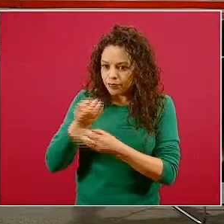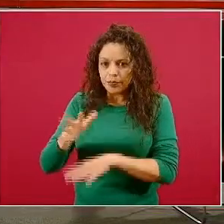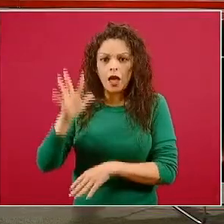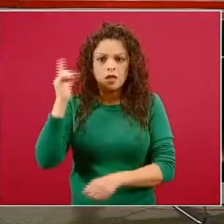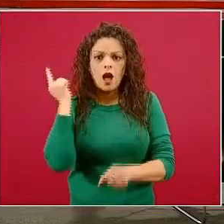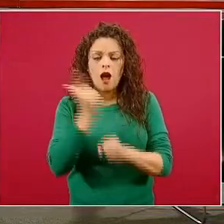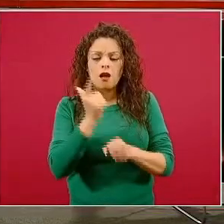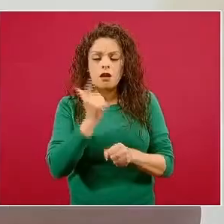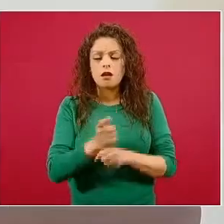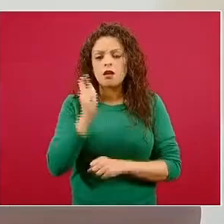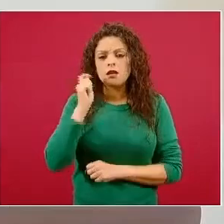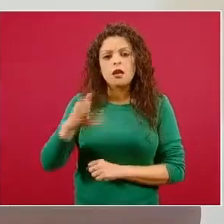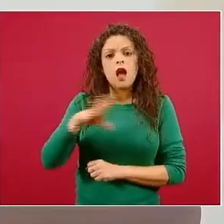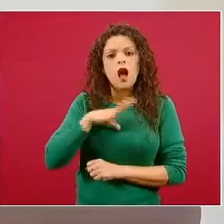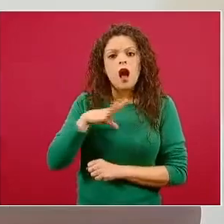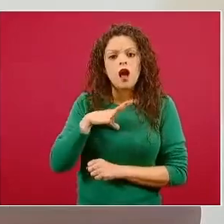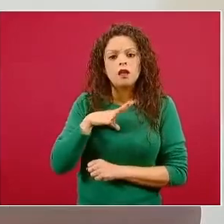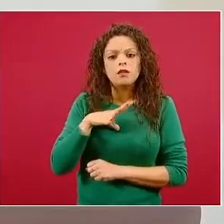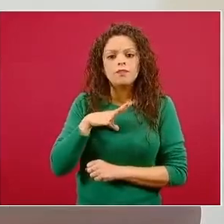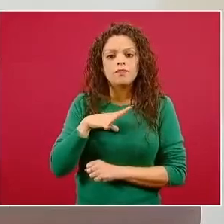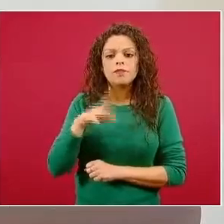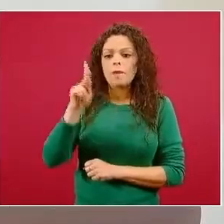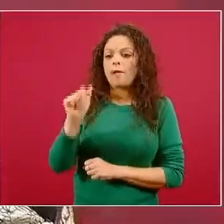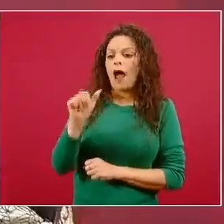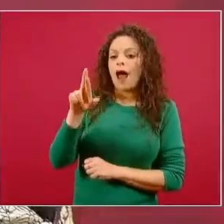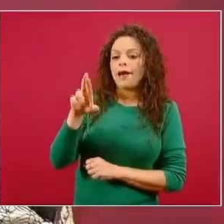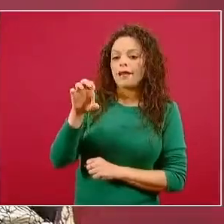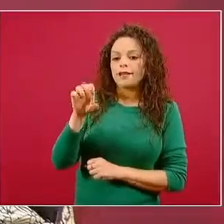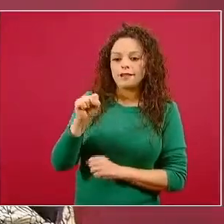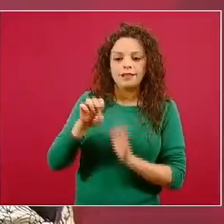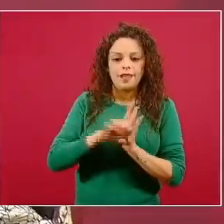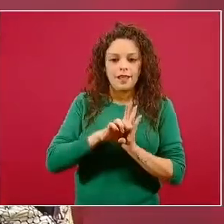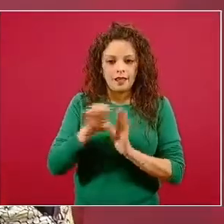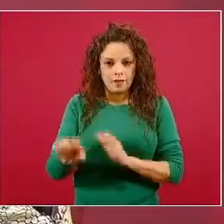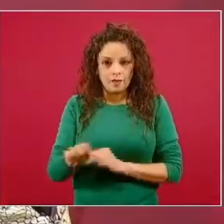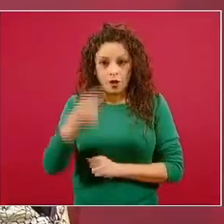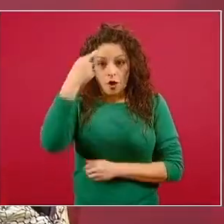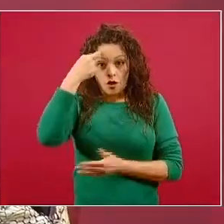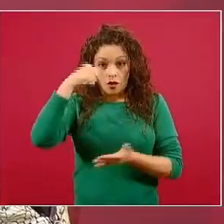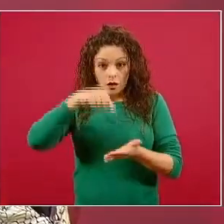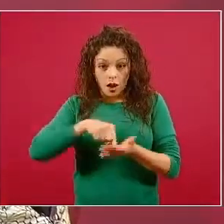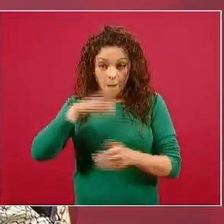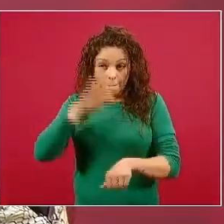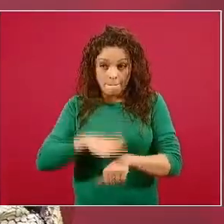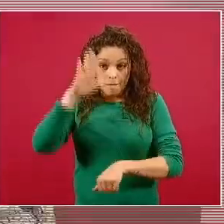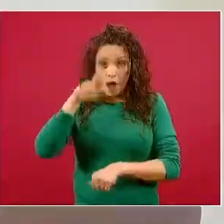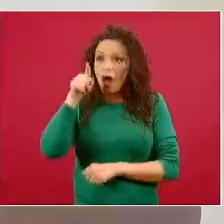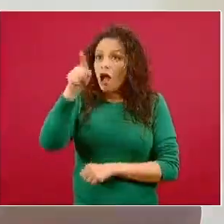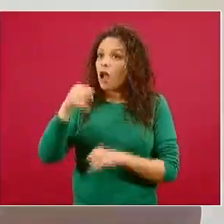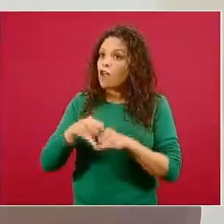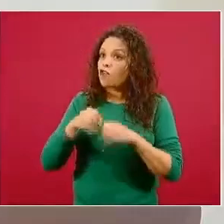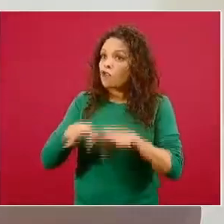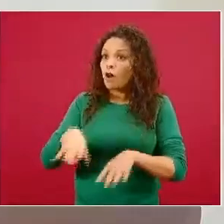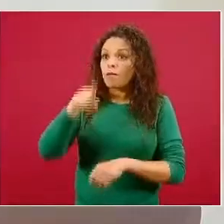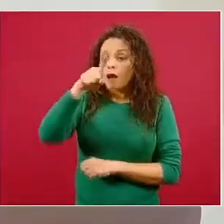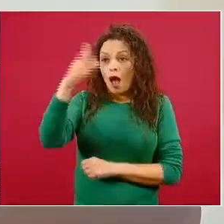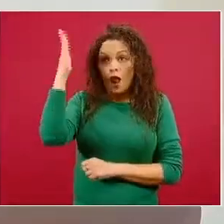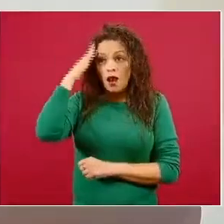cuando se logran tener pares, es decir, es más fácil que le crean a un líder más